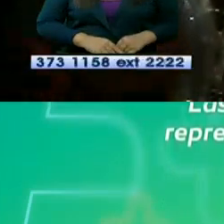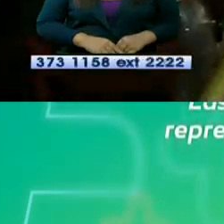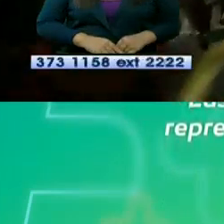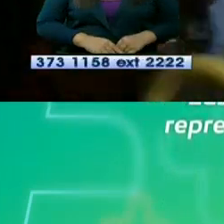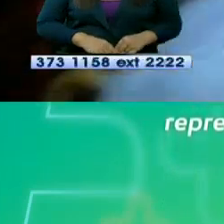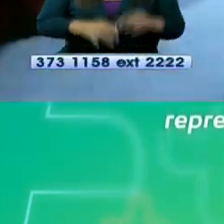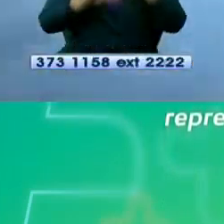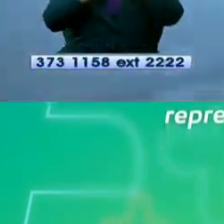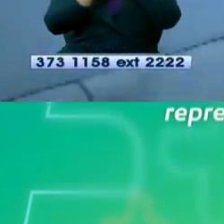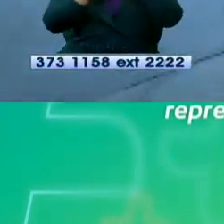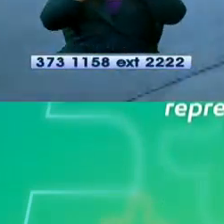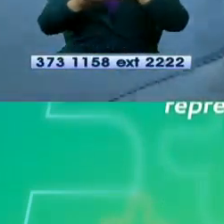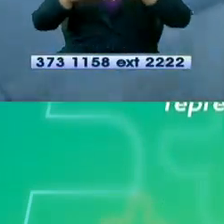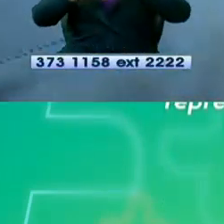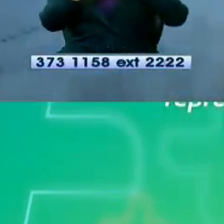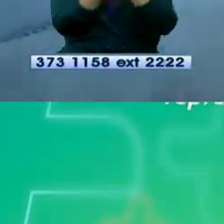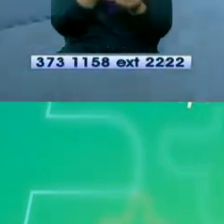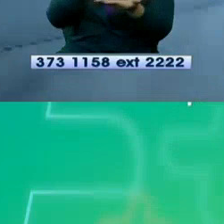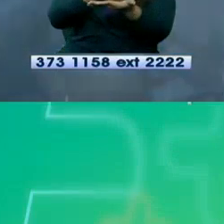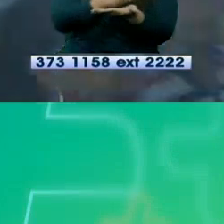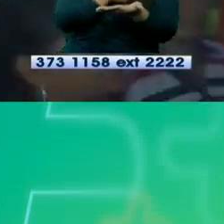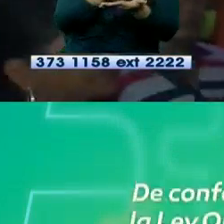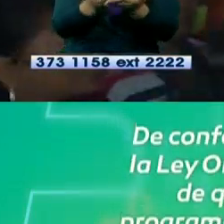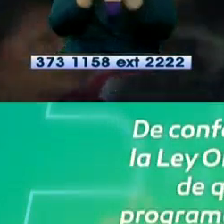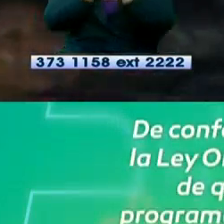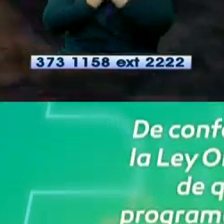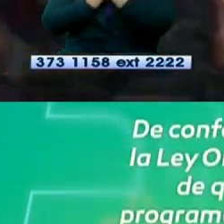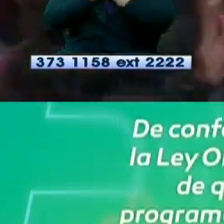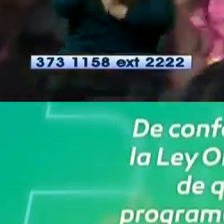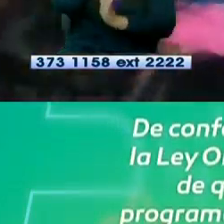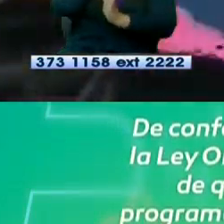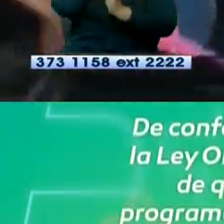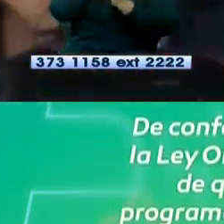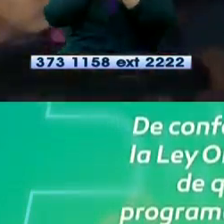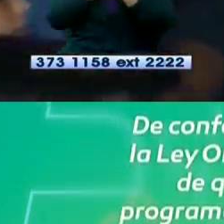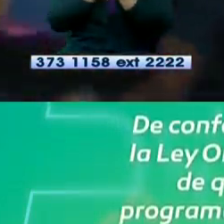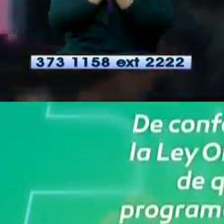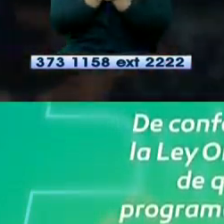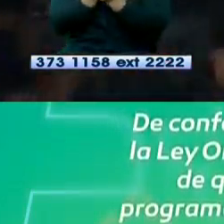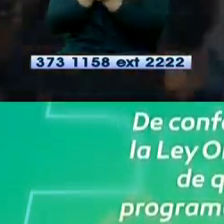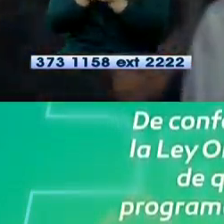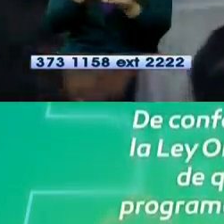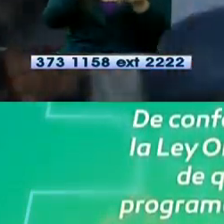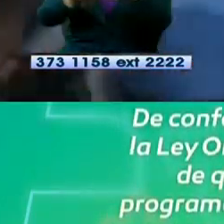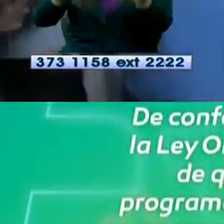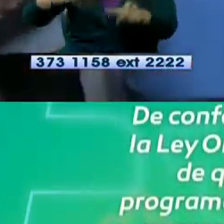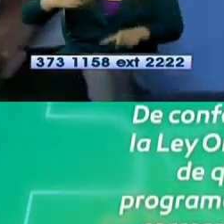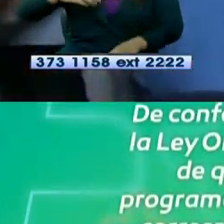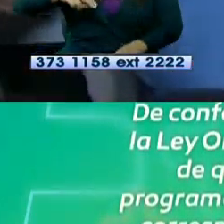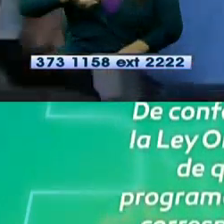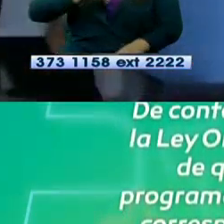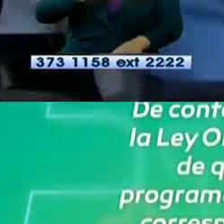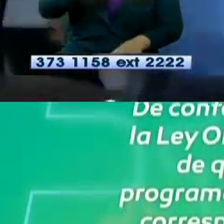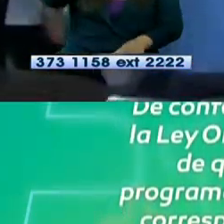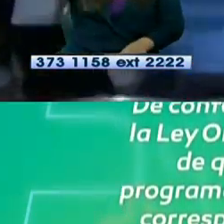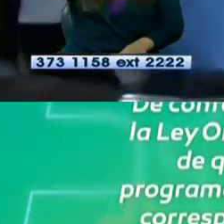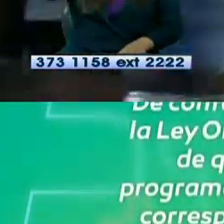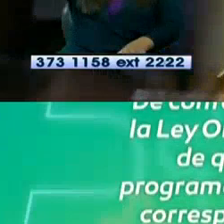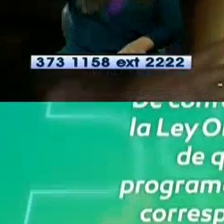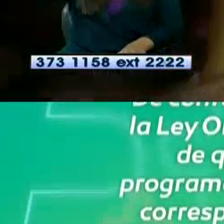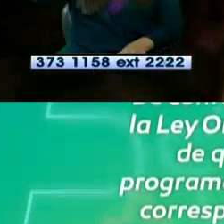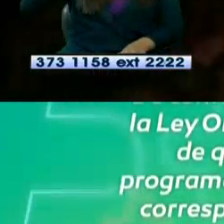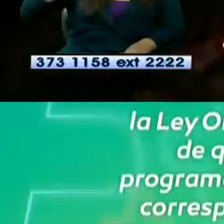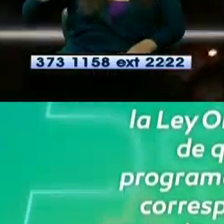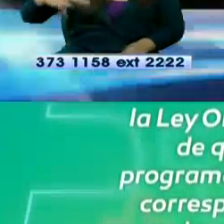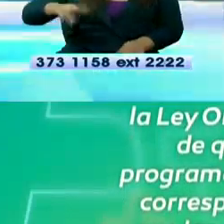Bandas de pueblo, procesiones, misas y oraciones son partes de las tradiciones religiosas que se celebran en la provincia de Manabí.